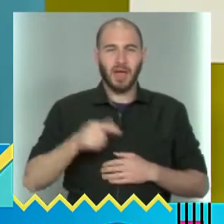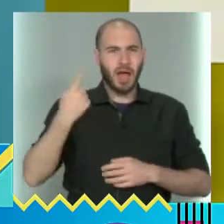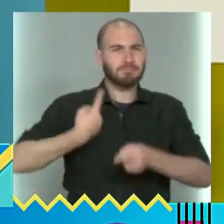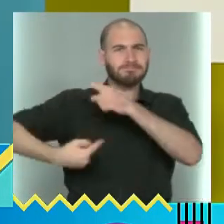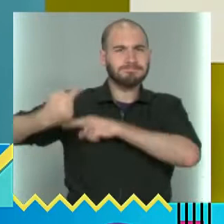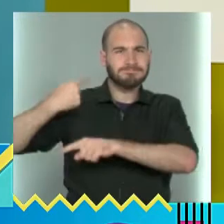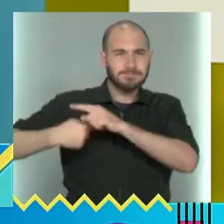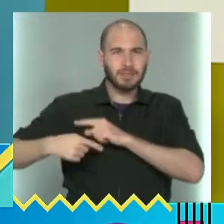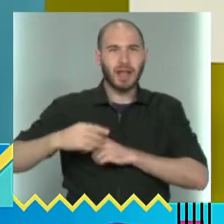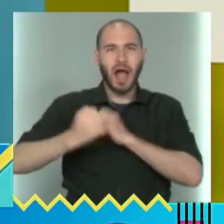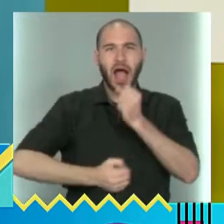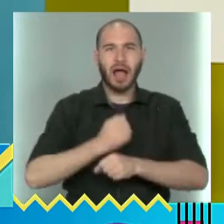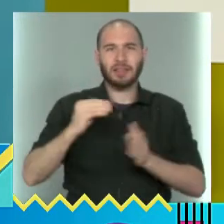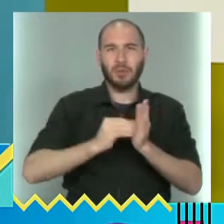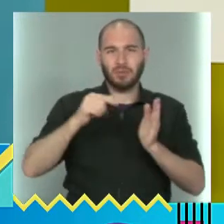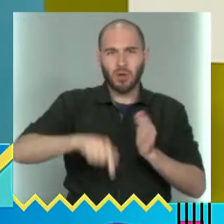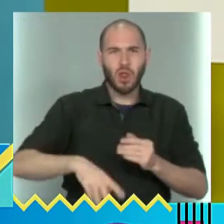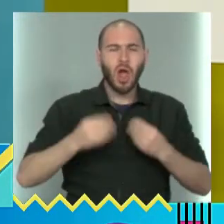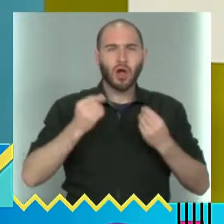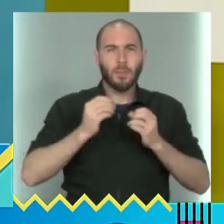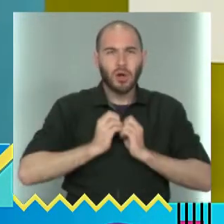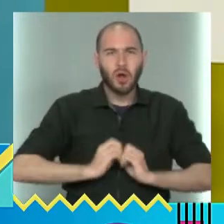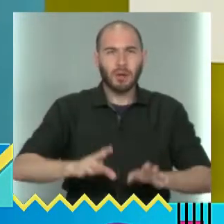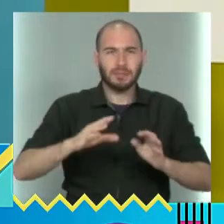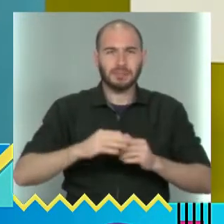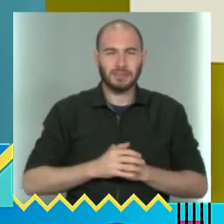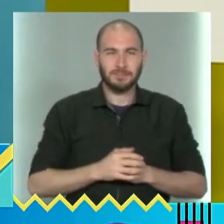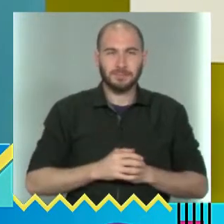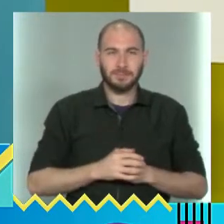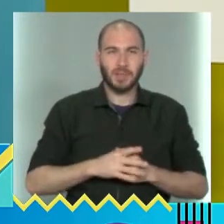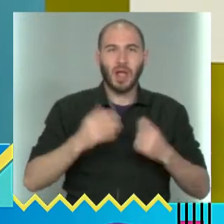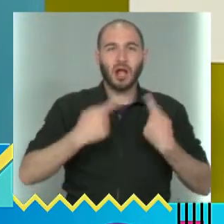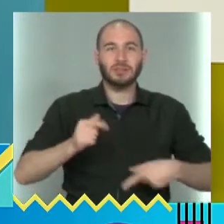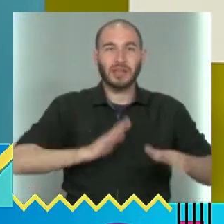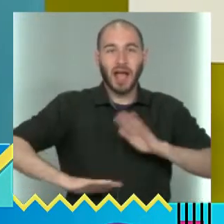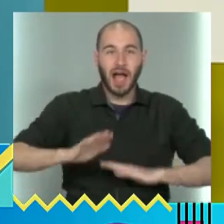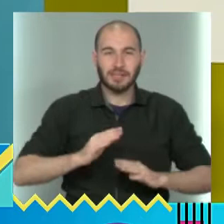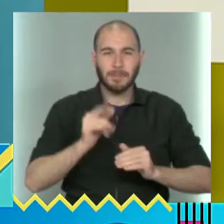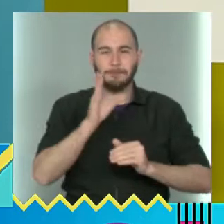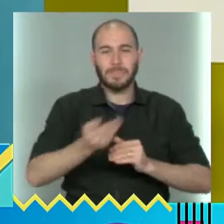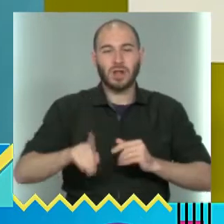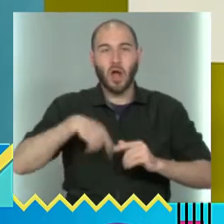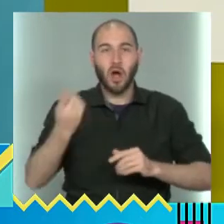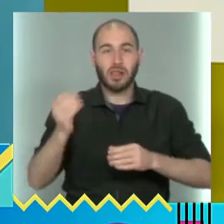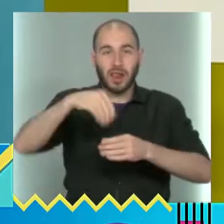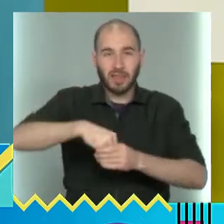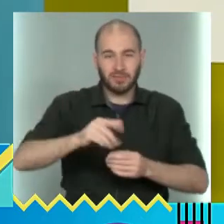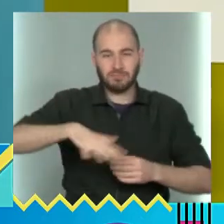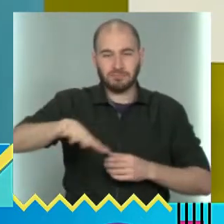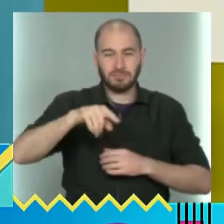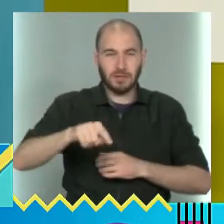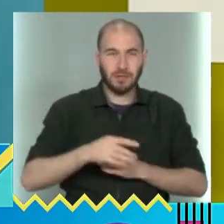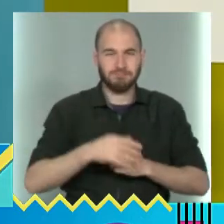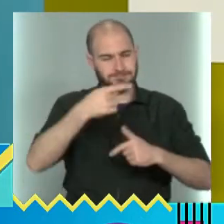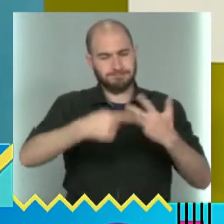historia que nos lleva hasta este momento y cómo empiezan a funcionar las acciones, ¿sí?, de otros actores dentro de ese territorio.